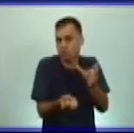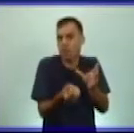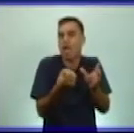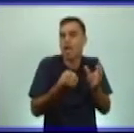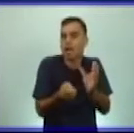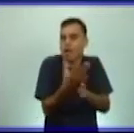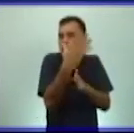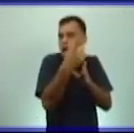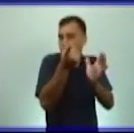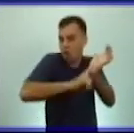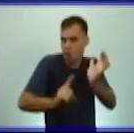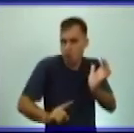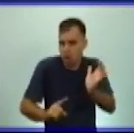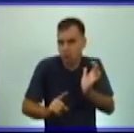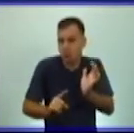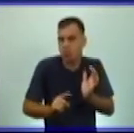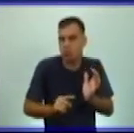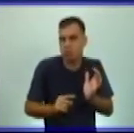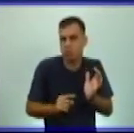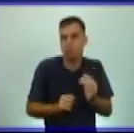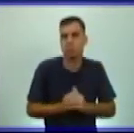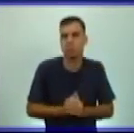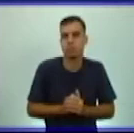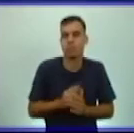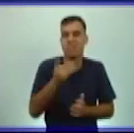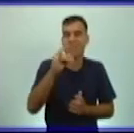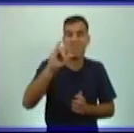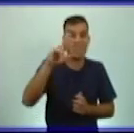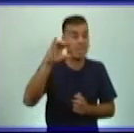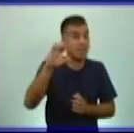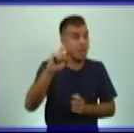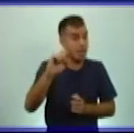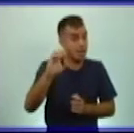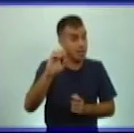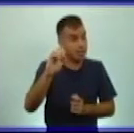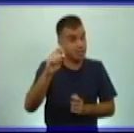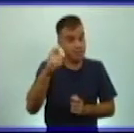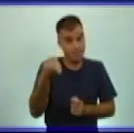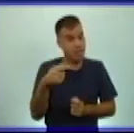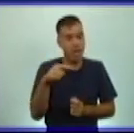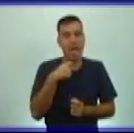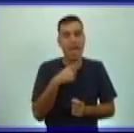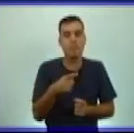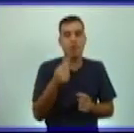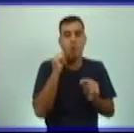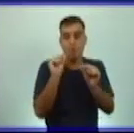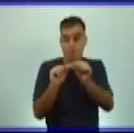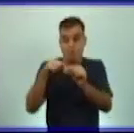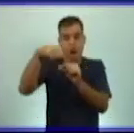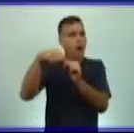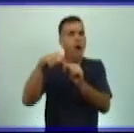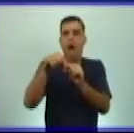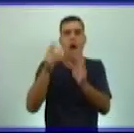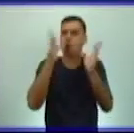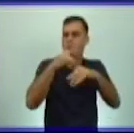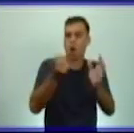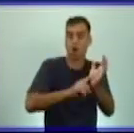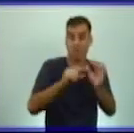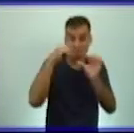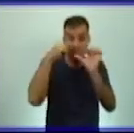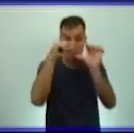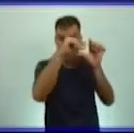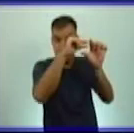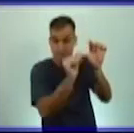directa. Entonces, si el interruptor está abierto, no habrá corriente circulando por el enrollado 1. Al cerrar el